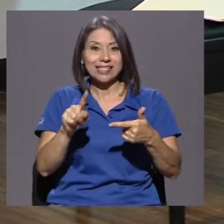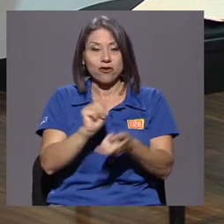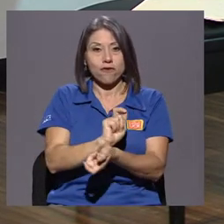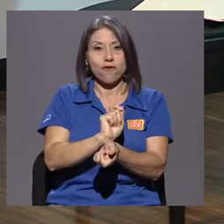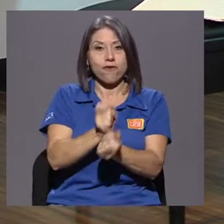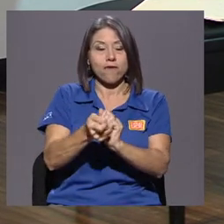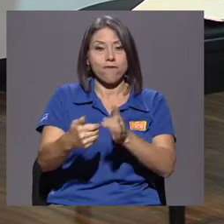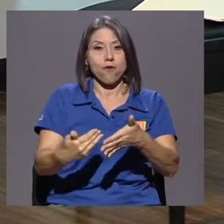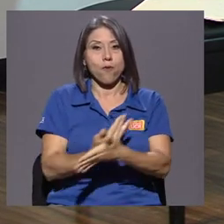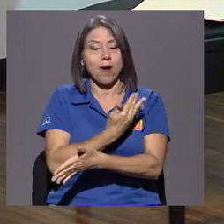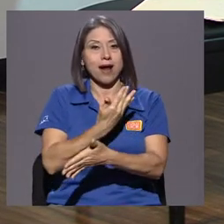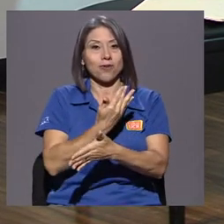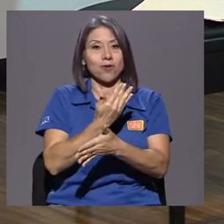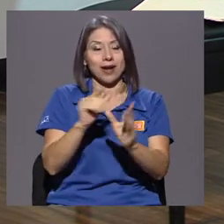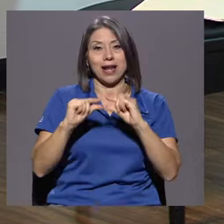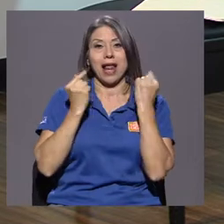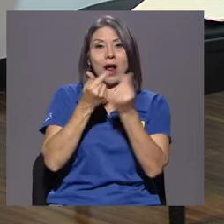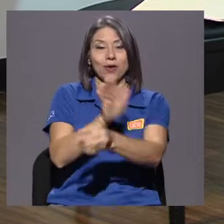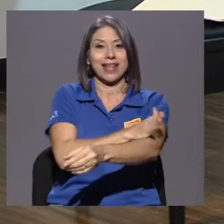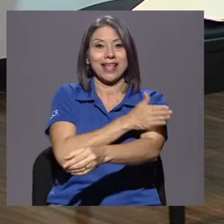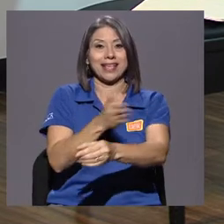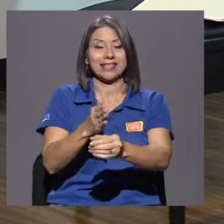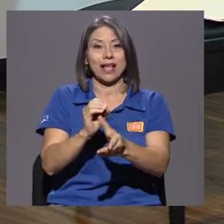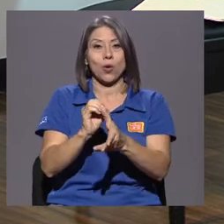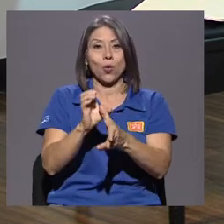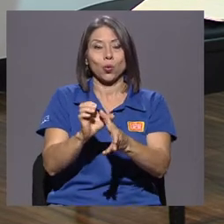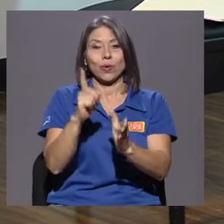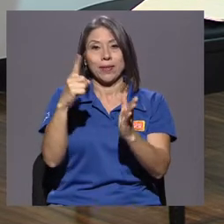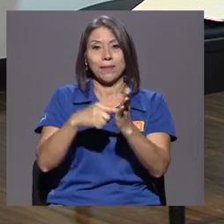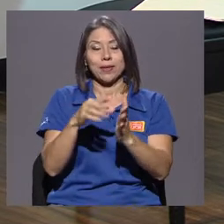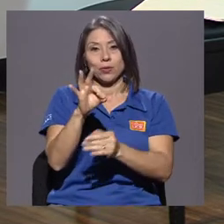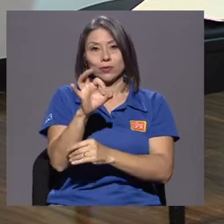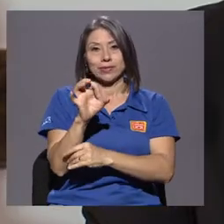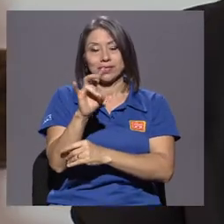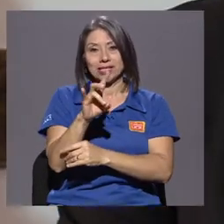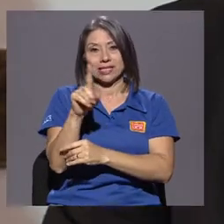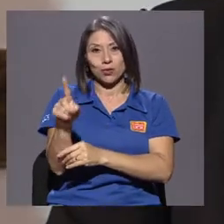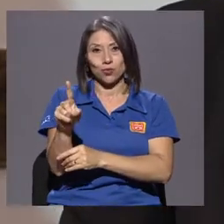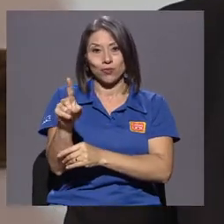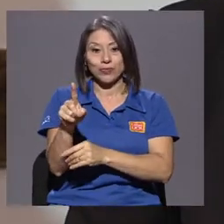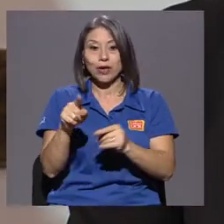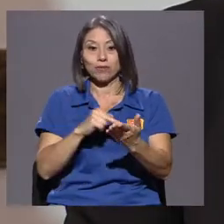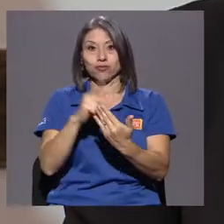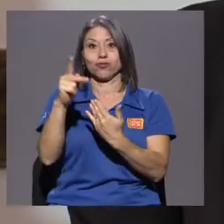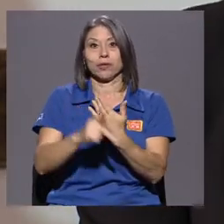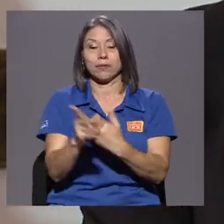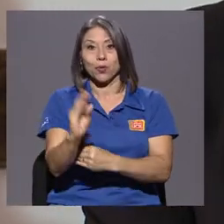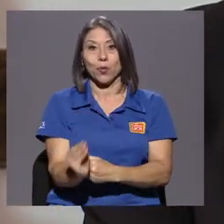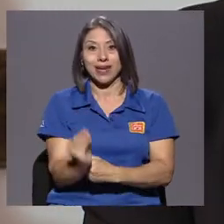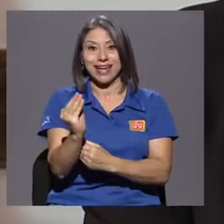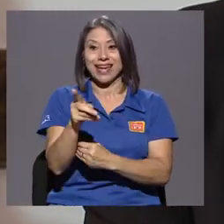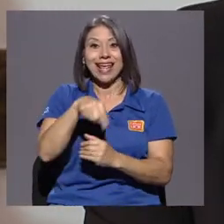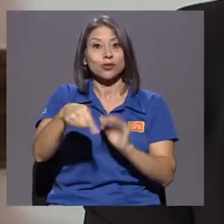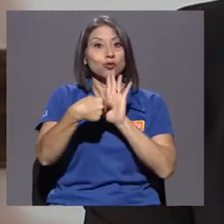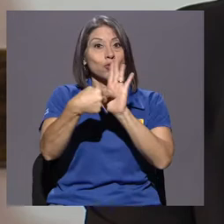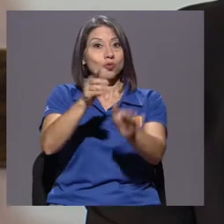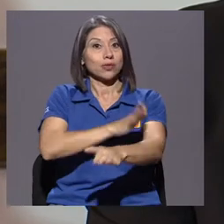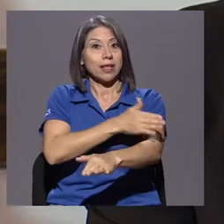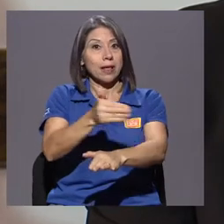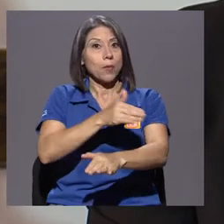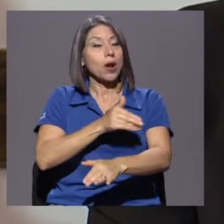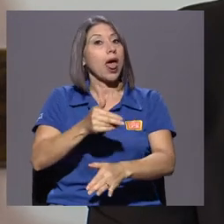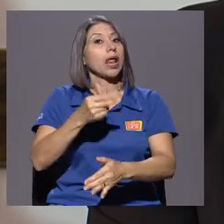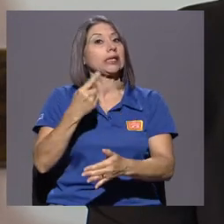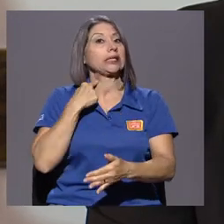71 en octubre del 71 y crearon el programa juvenil de la orquesta sinfónica esos constituyó temporadas costaban plata